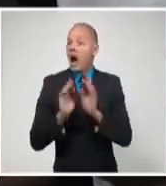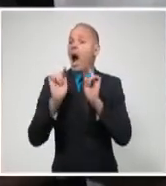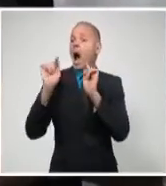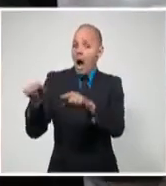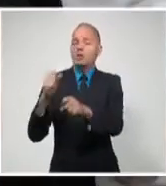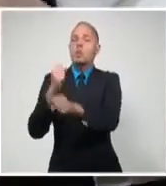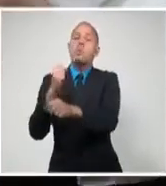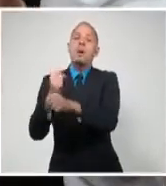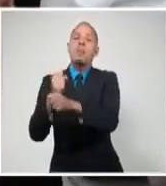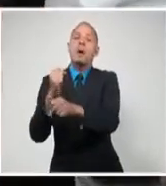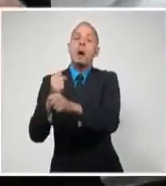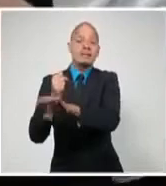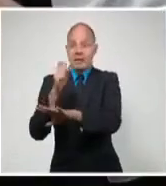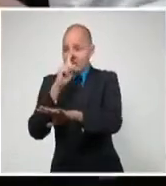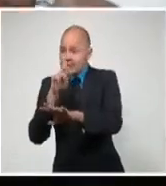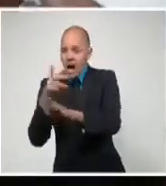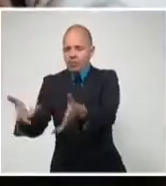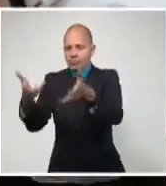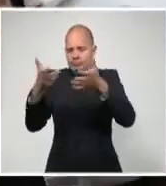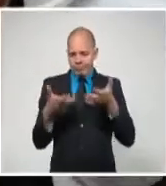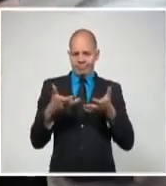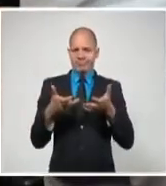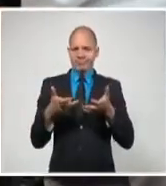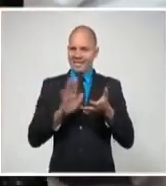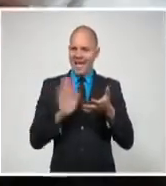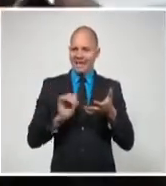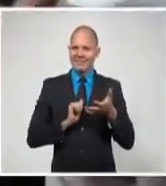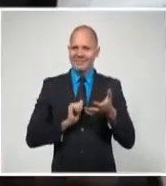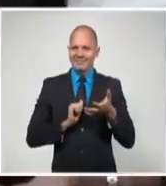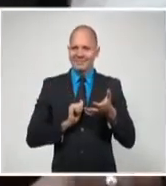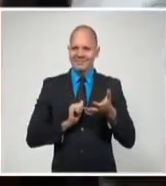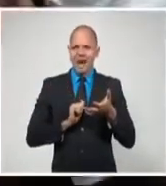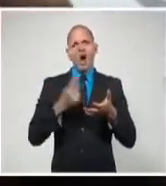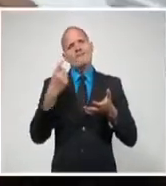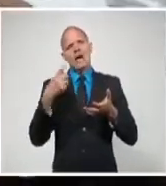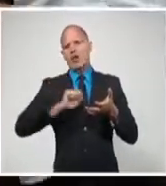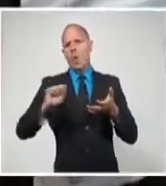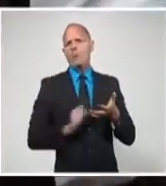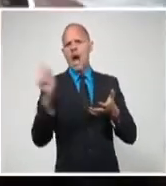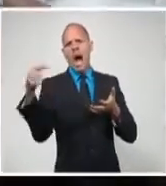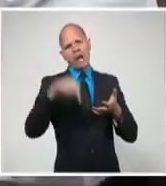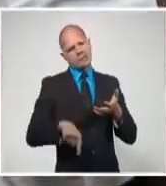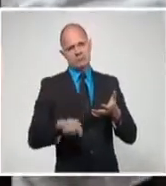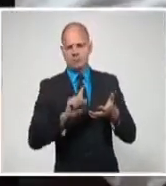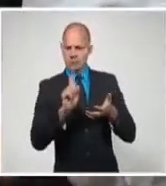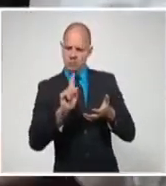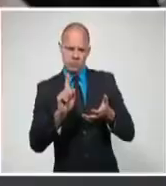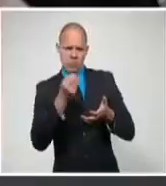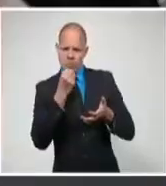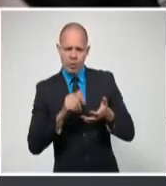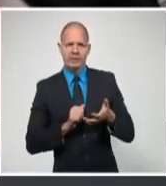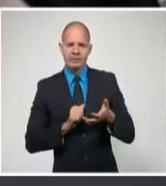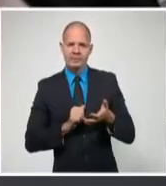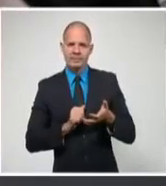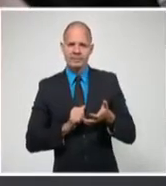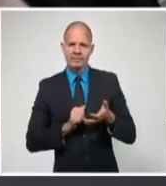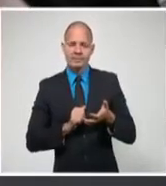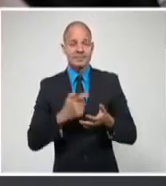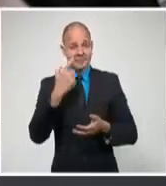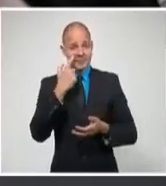que requiere el desarrollo de un nuevo pensamiento, nuevas estrategias esencialmente humanas. Ya sea